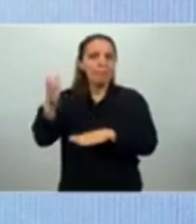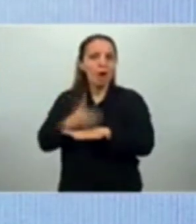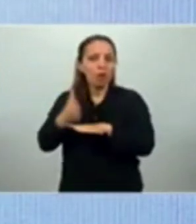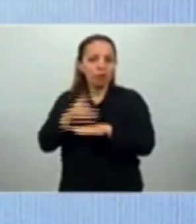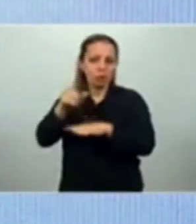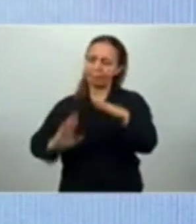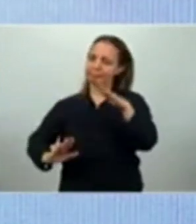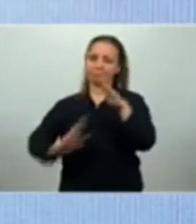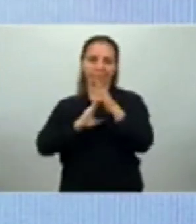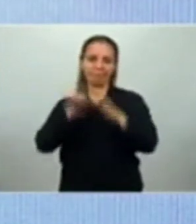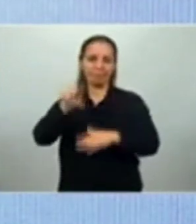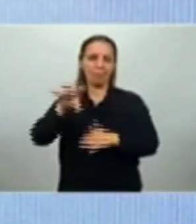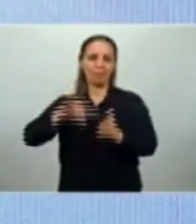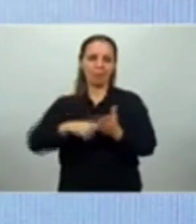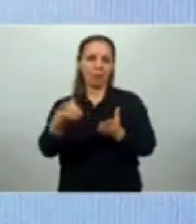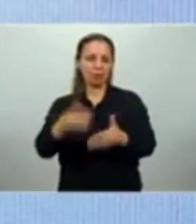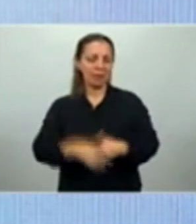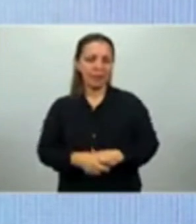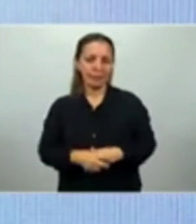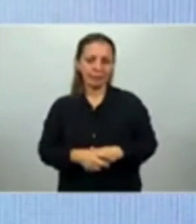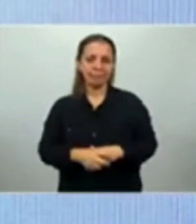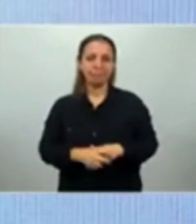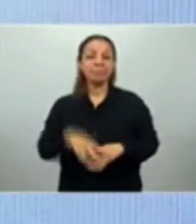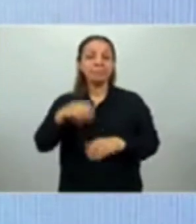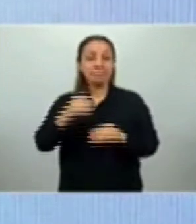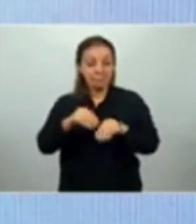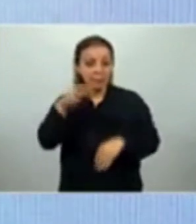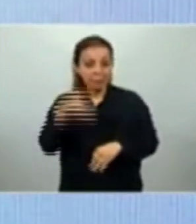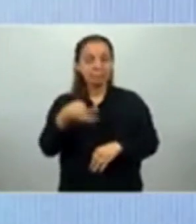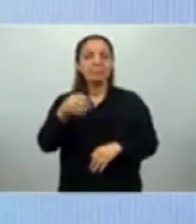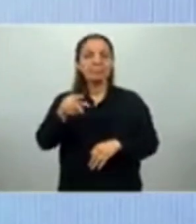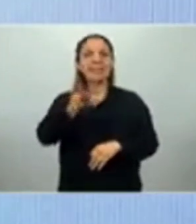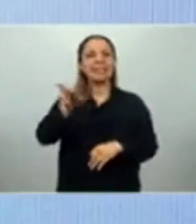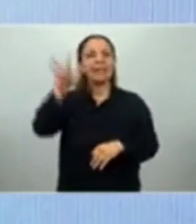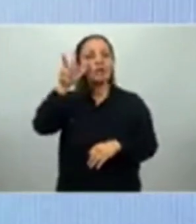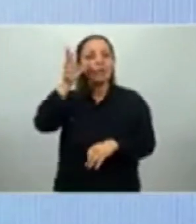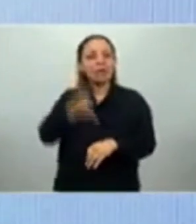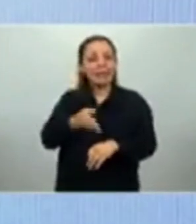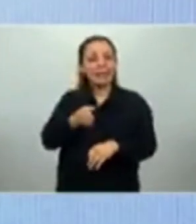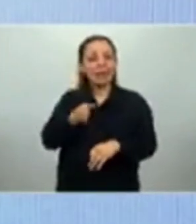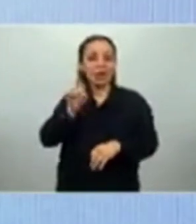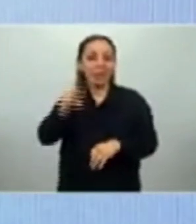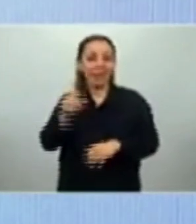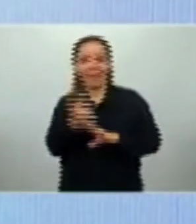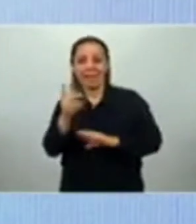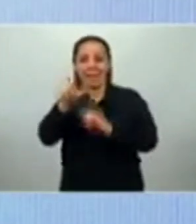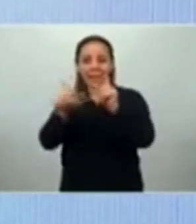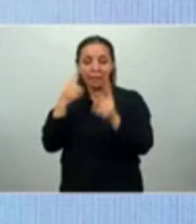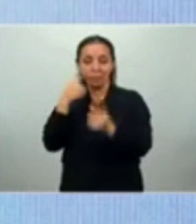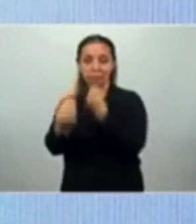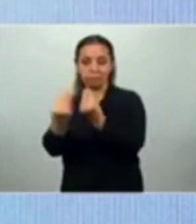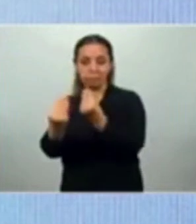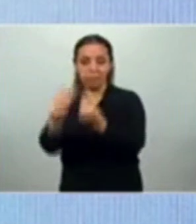es abrumador. Es abrumador. Tenemos en la provincia de Buenos Aires el 38% de la población, tenemos